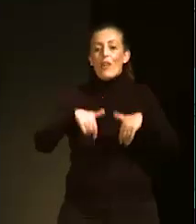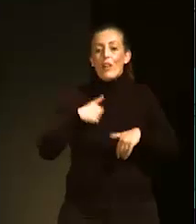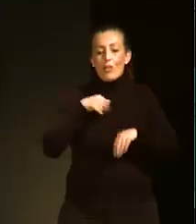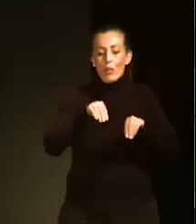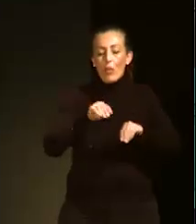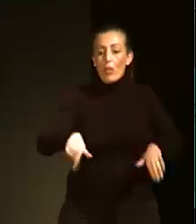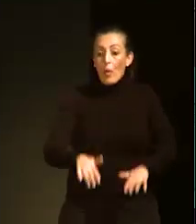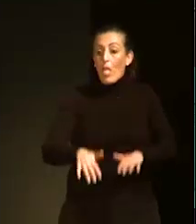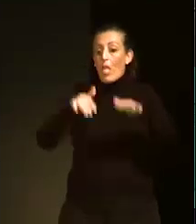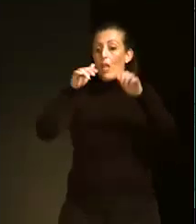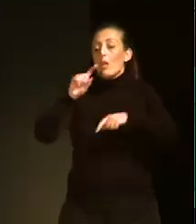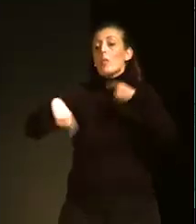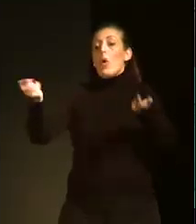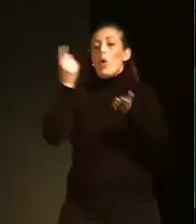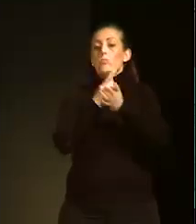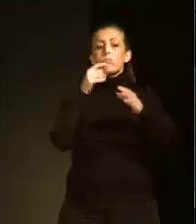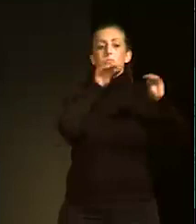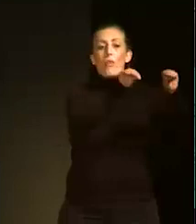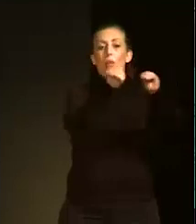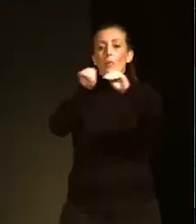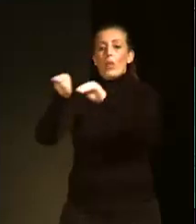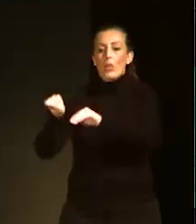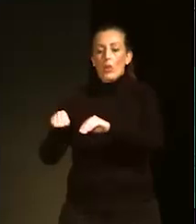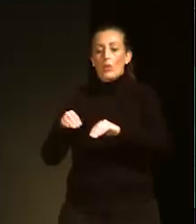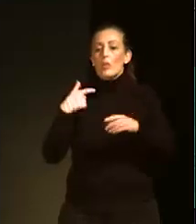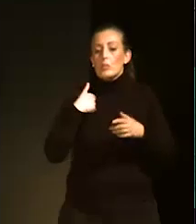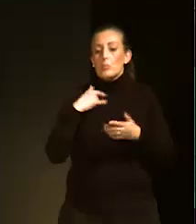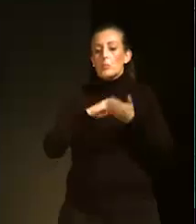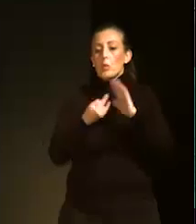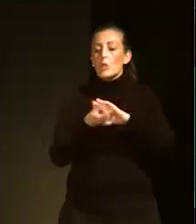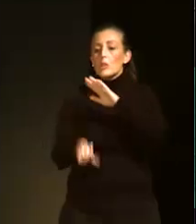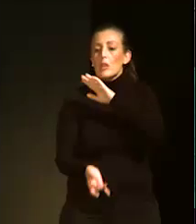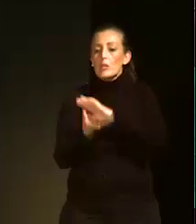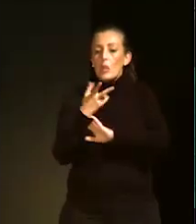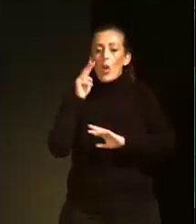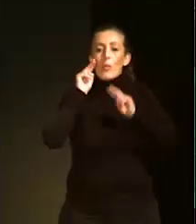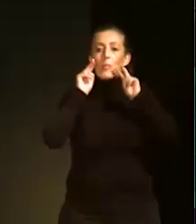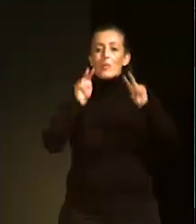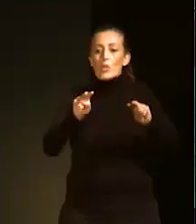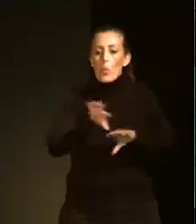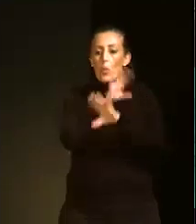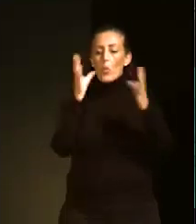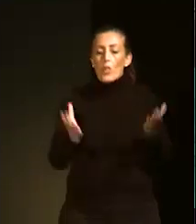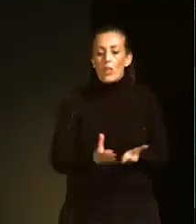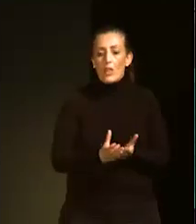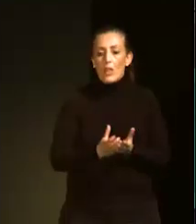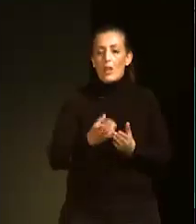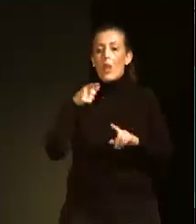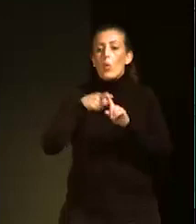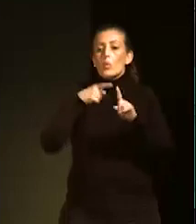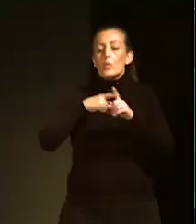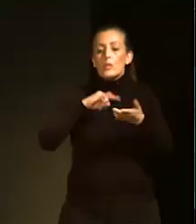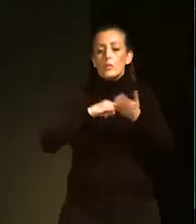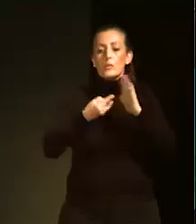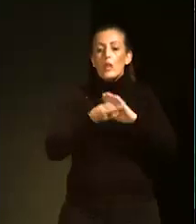de seda y este proyecto surgió con el apoyo de visión mundial ellos utilizan la metodología